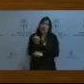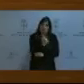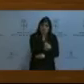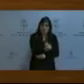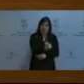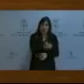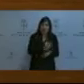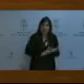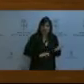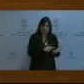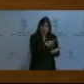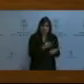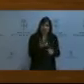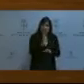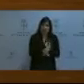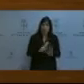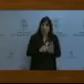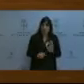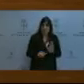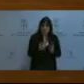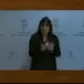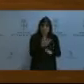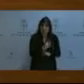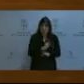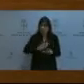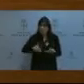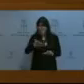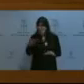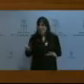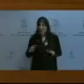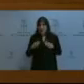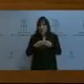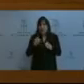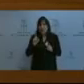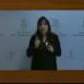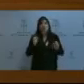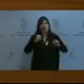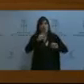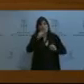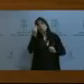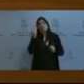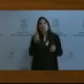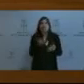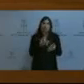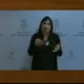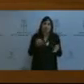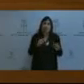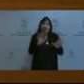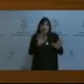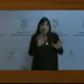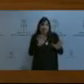que ustedes traen aquí, porque consideran que son oportunos. En cambio, cuando el Partido Popular a nivel